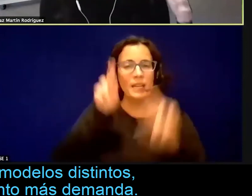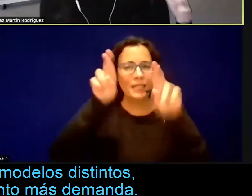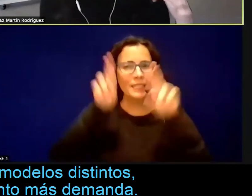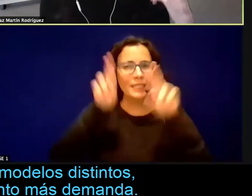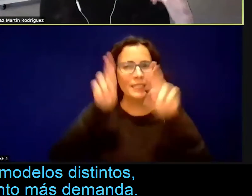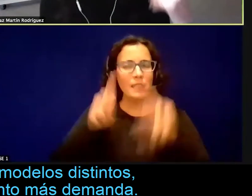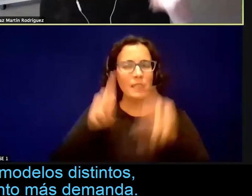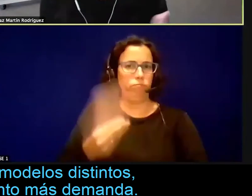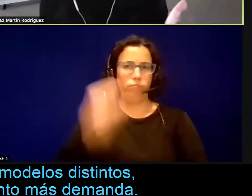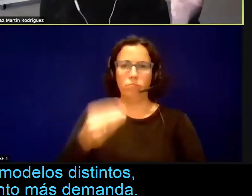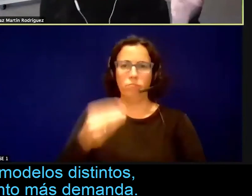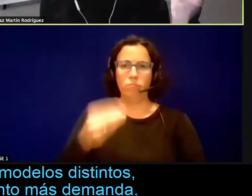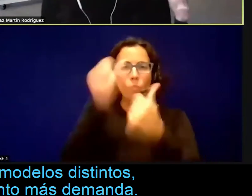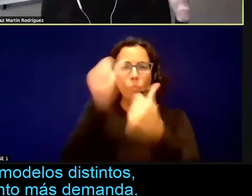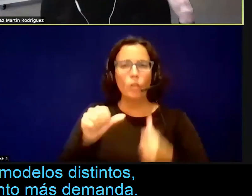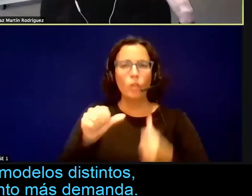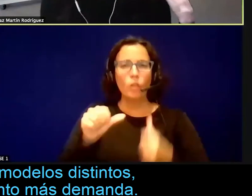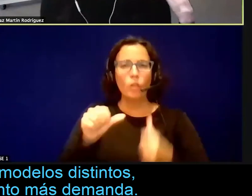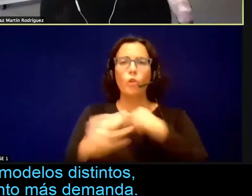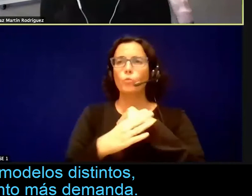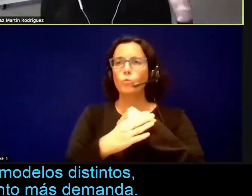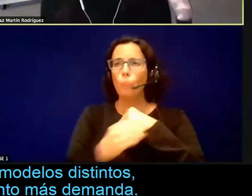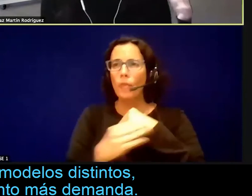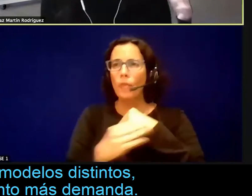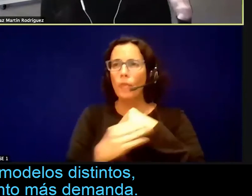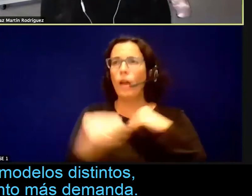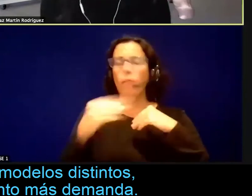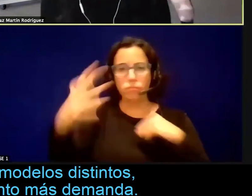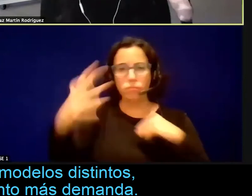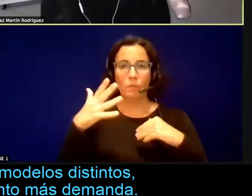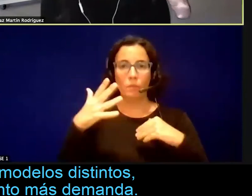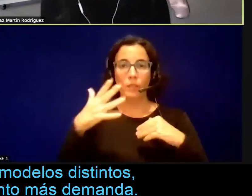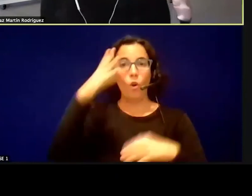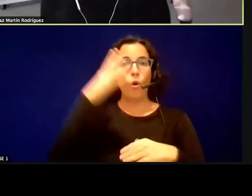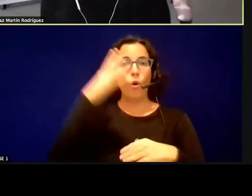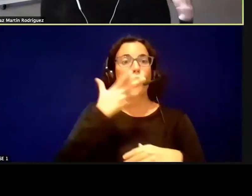Suecia tienen no sé qué, pues a mayor conocimiento más demanda y al final la sociedad